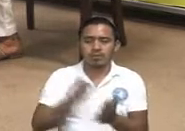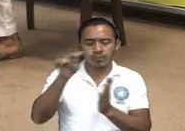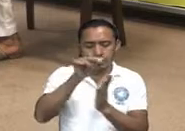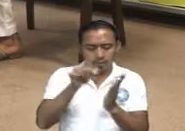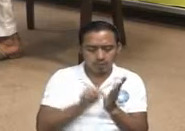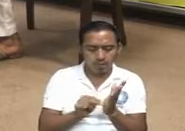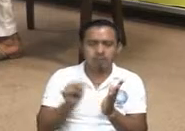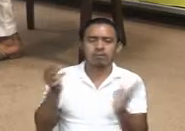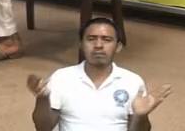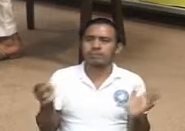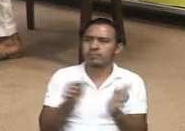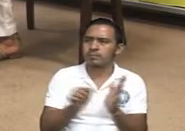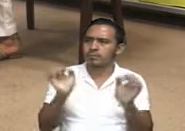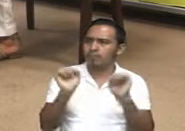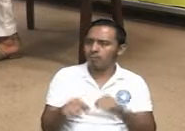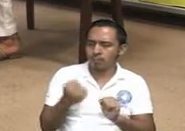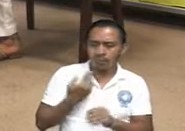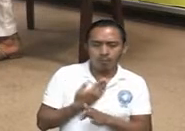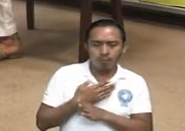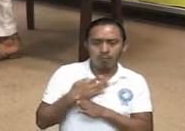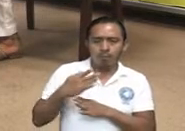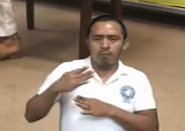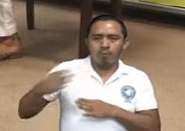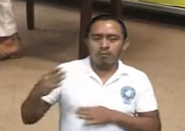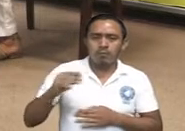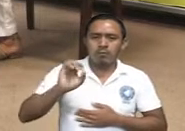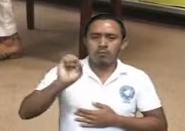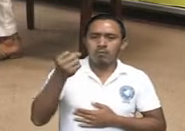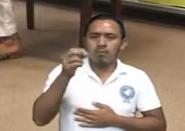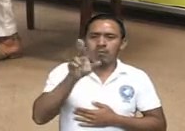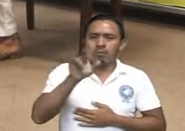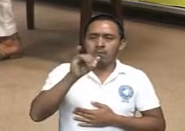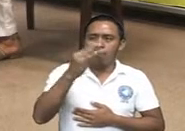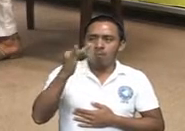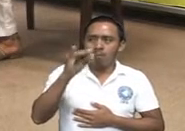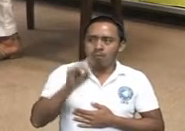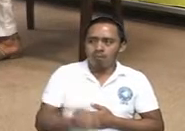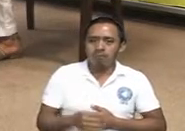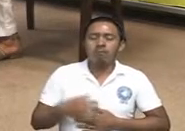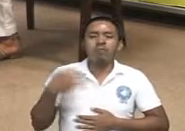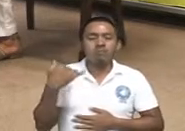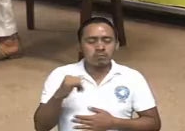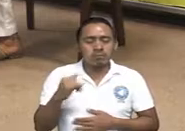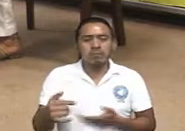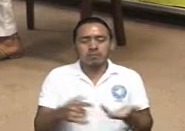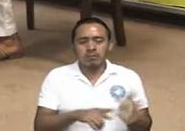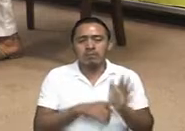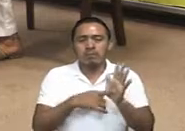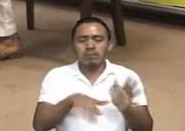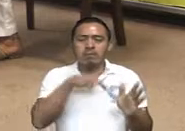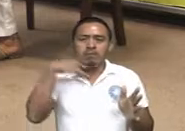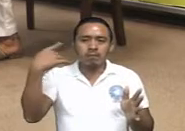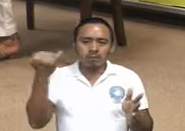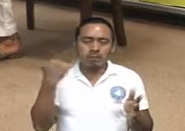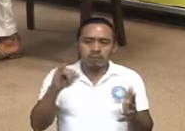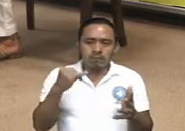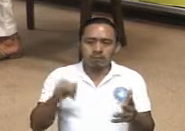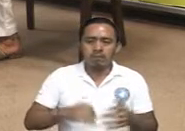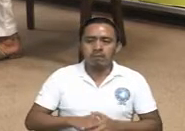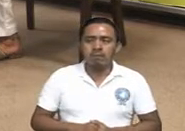leer, eso nos puede alejar de este comportamiento, está de esta acción? Está demostrado científicamente, pues,